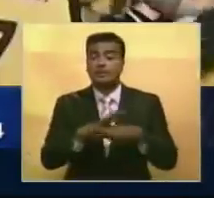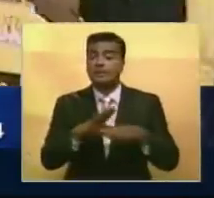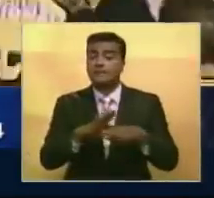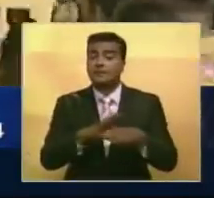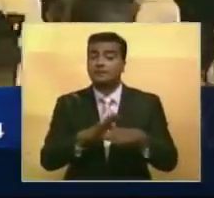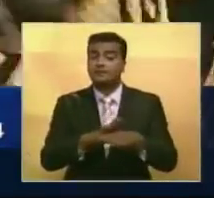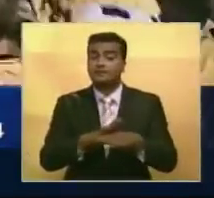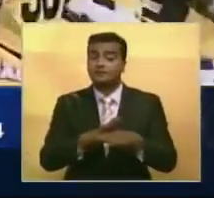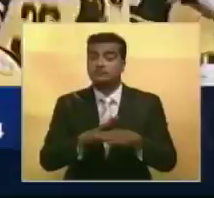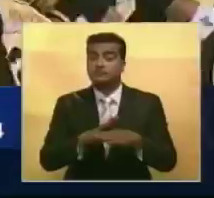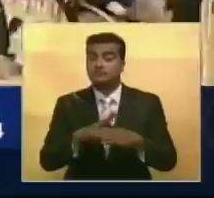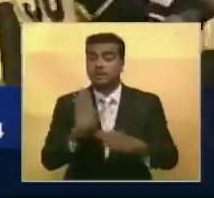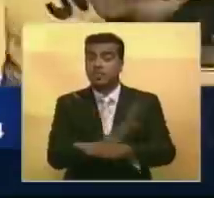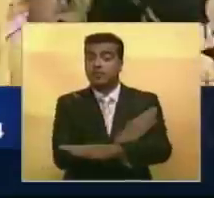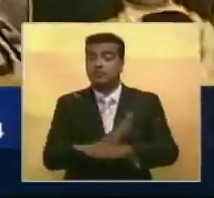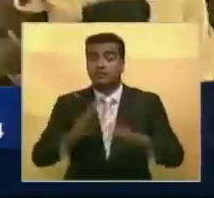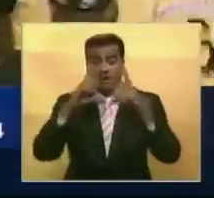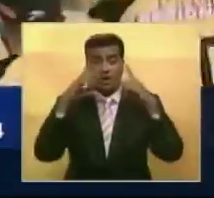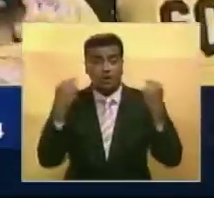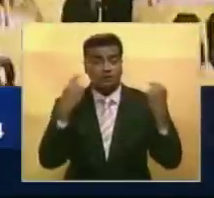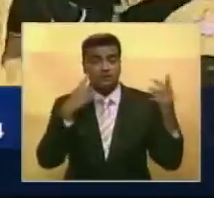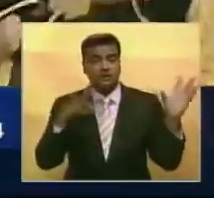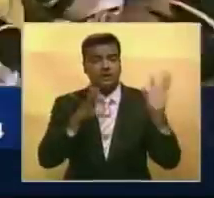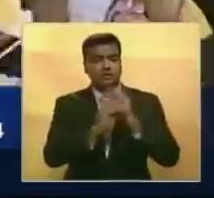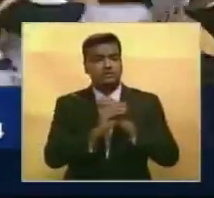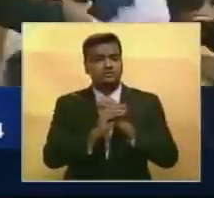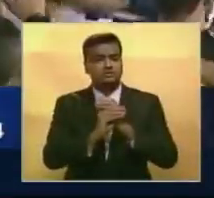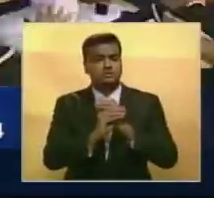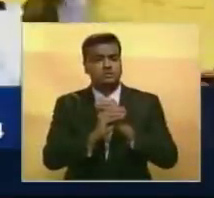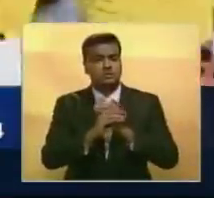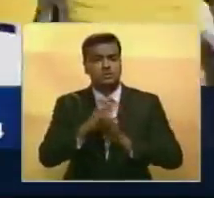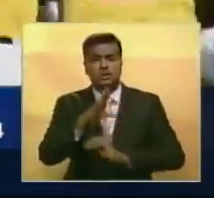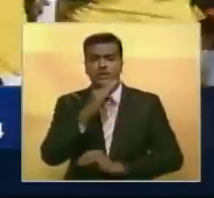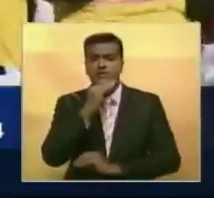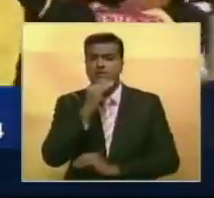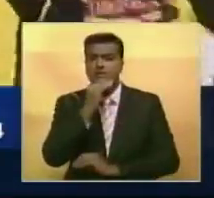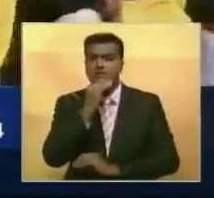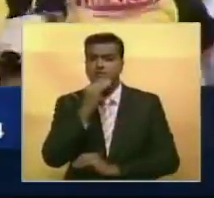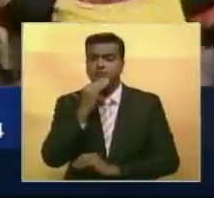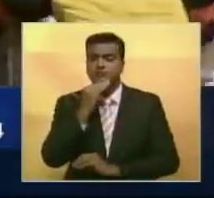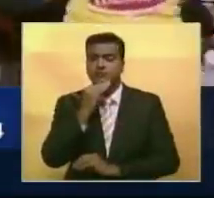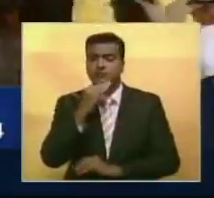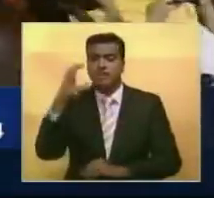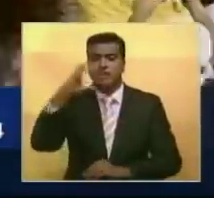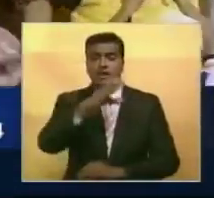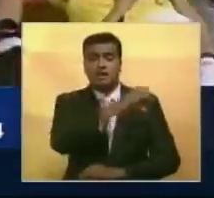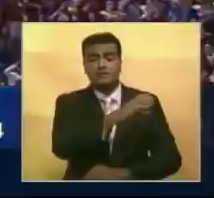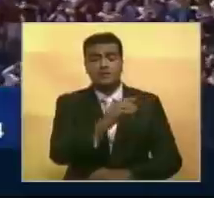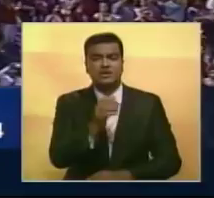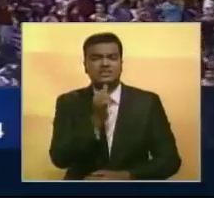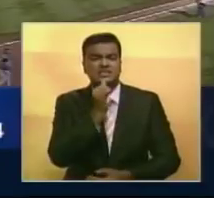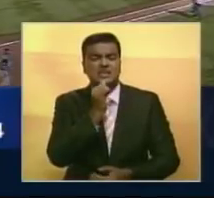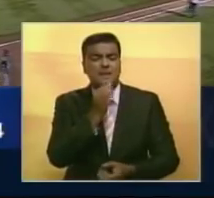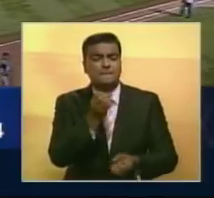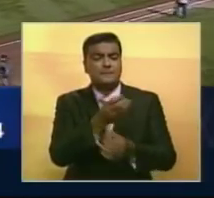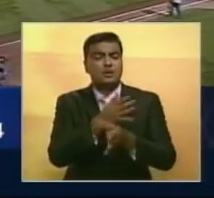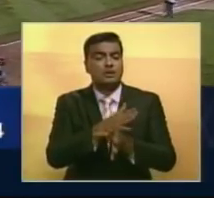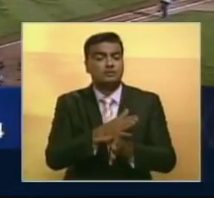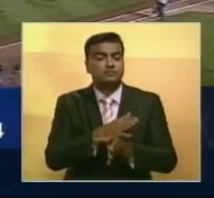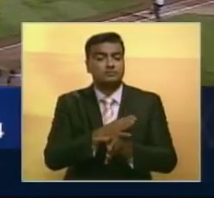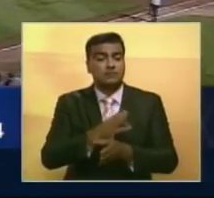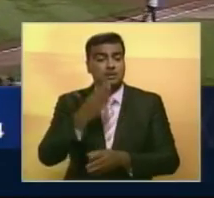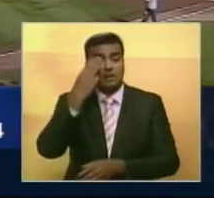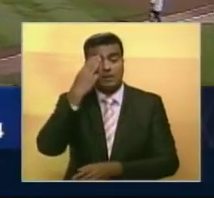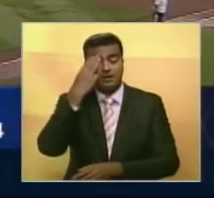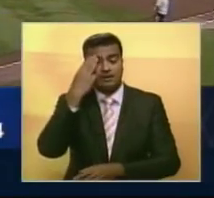a los Tiburones de La Guaira, mientras que esta noche Caribes y Bravos jugarán en Por la Mar para decidir quién se medirá a Magallanes en la otra serie